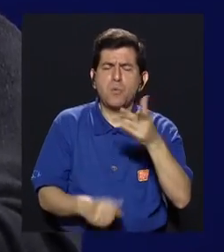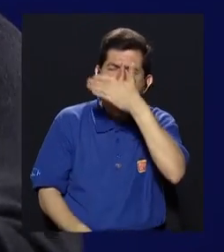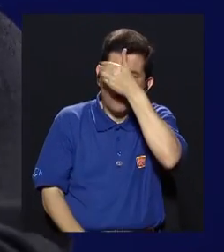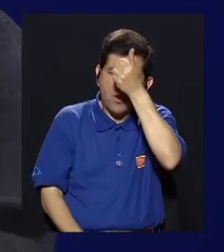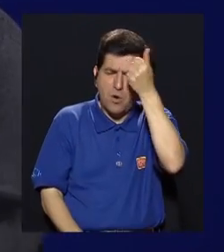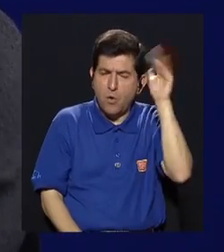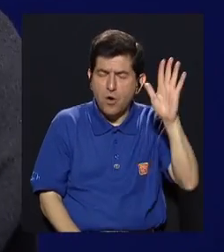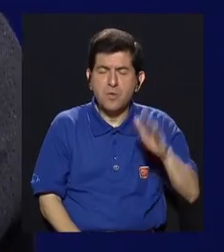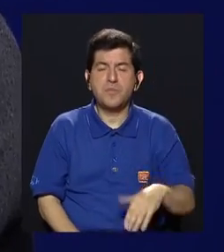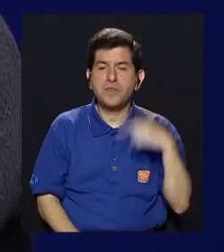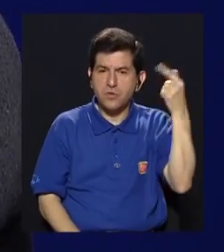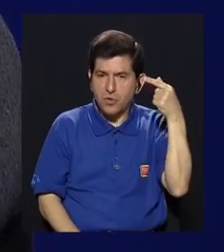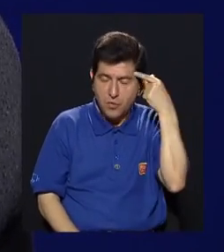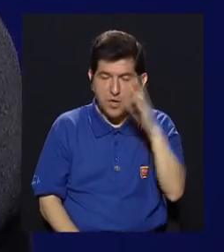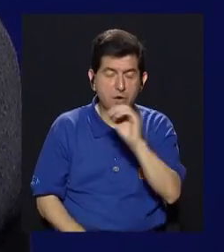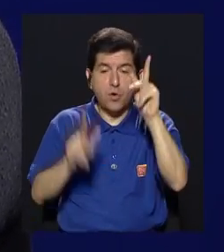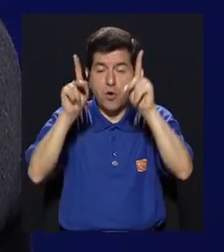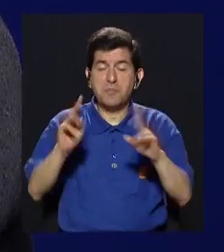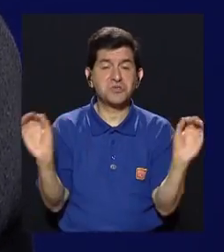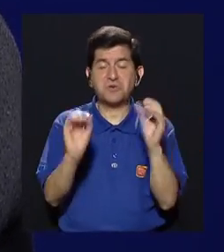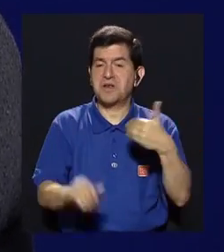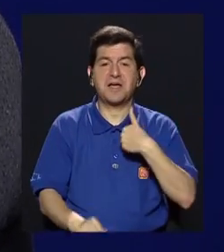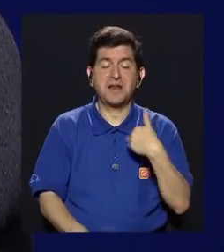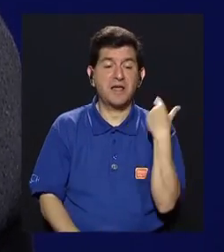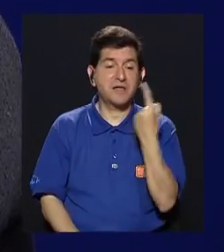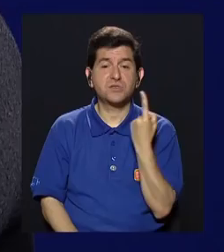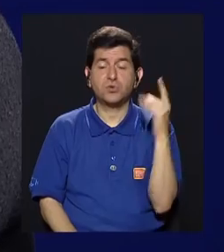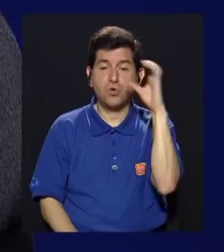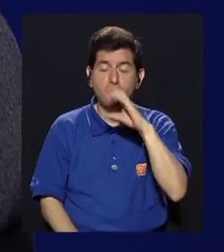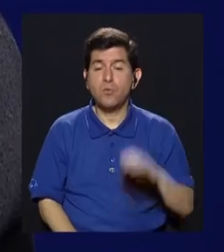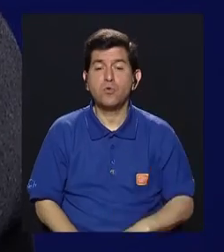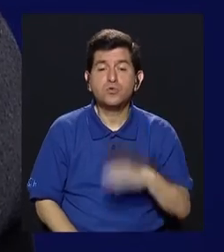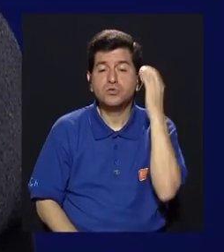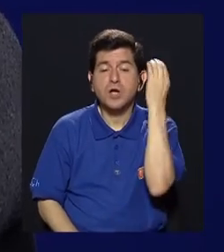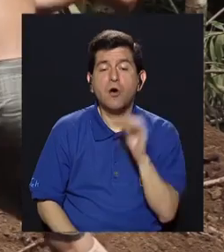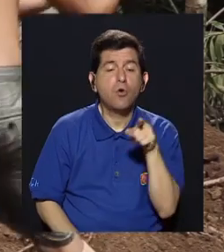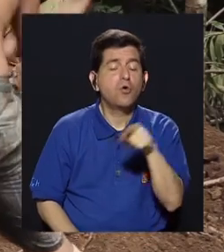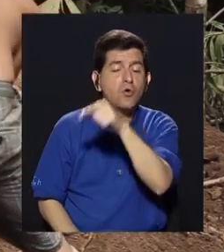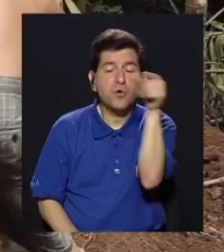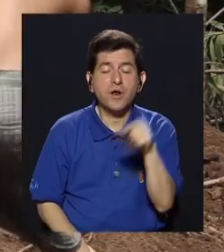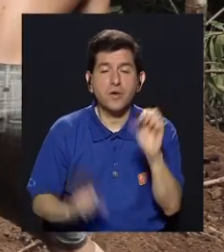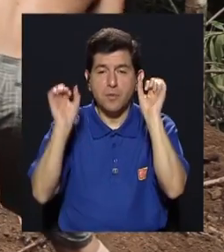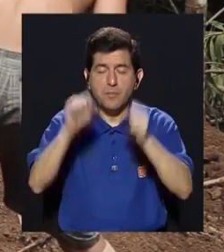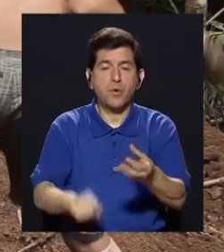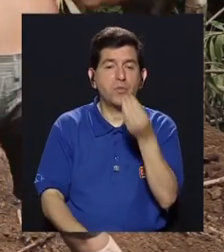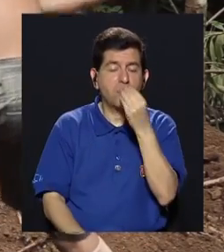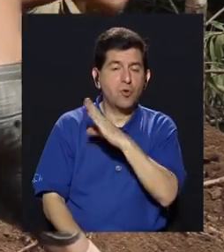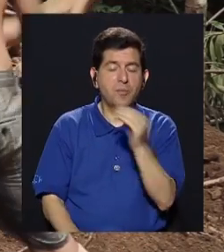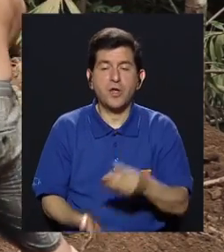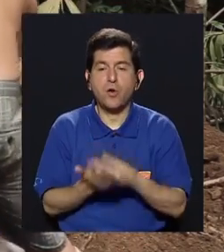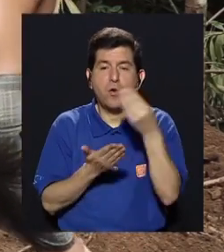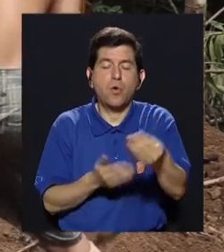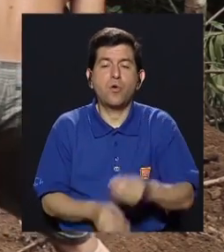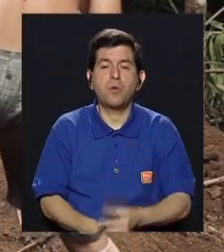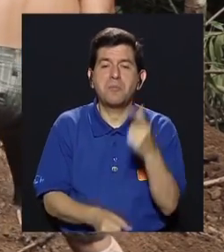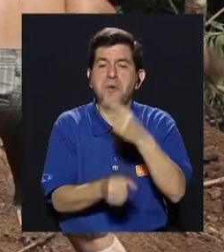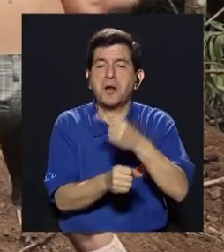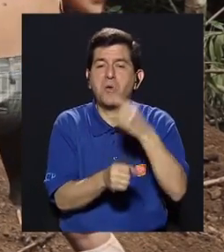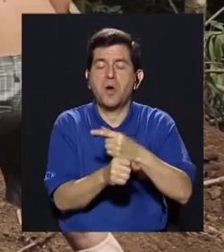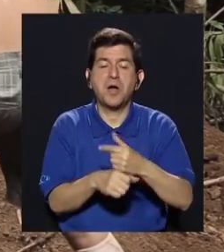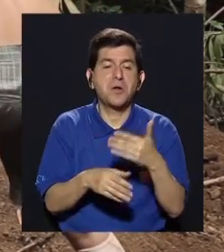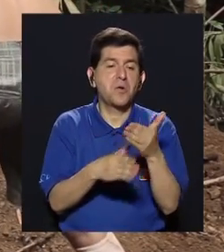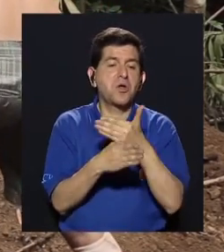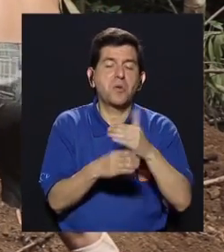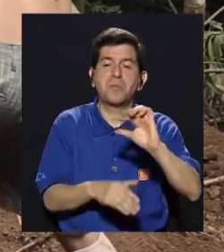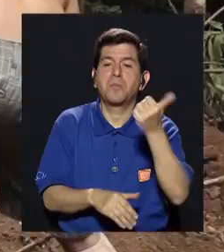pequeño olvidado y el individuo que no tiene nada que lo único que puede hacer es buscar pepitas de oro en el río para poder comer y para poder comprar wabi para poder